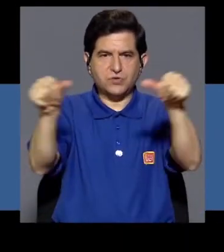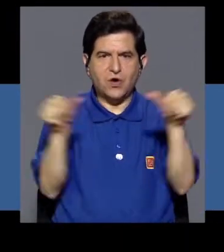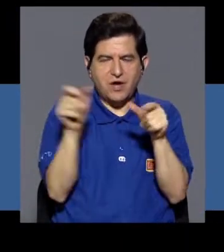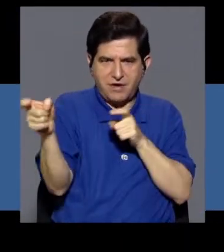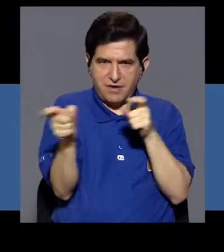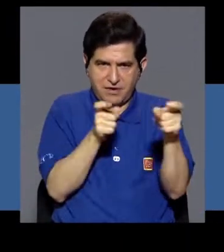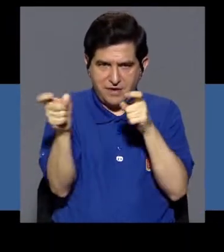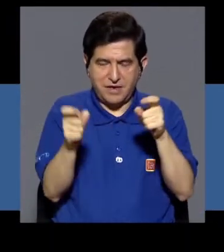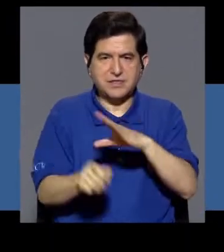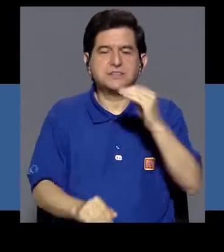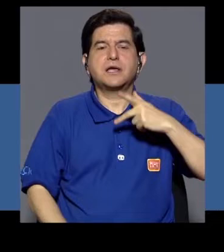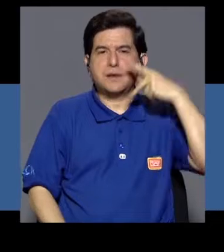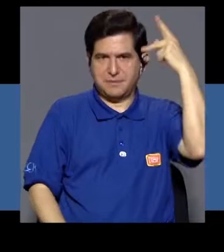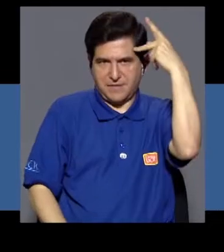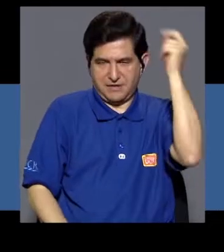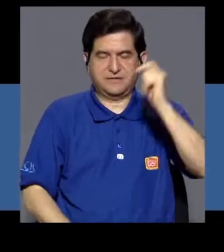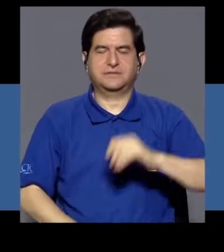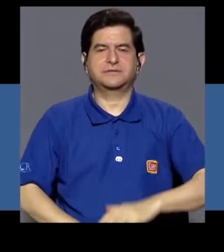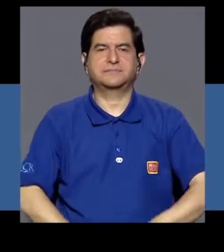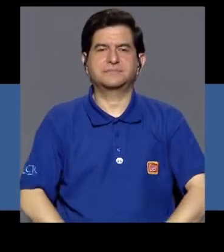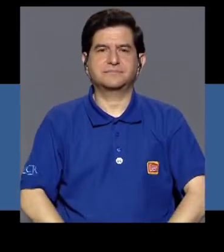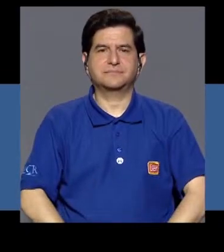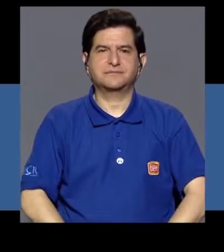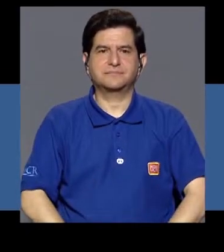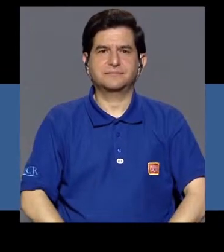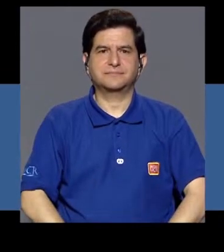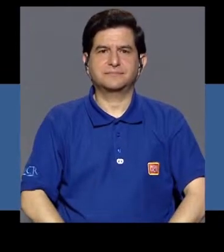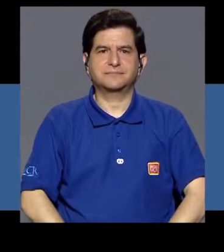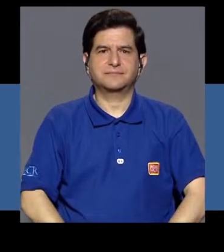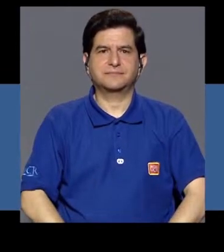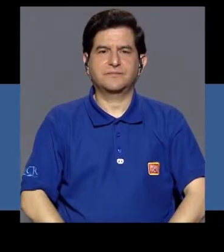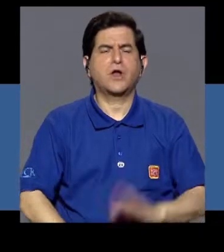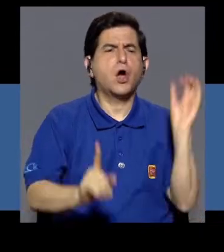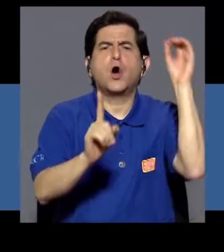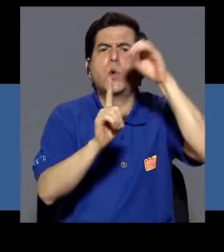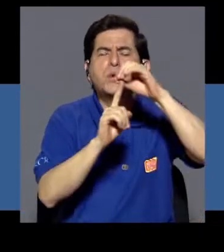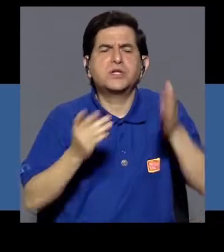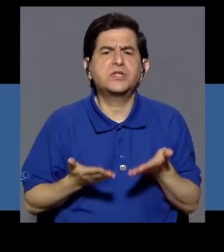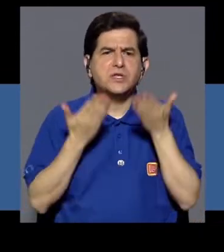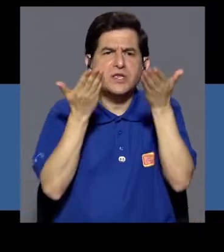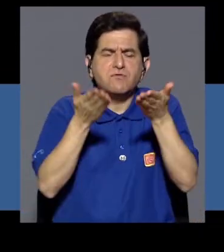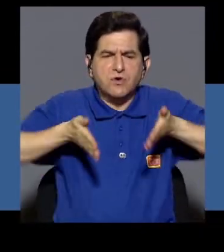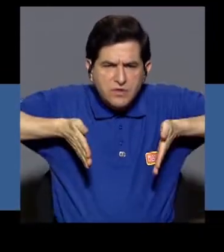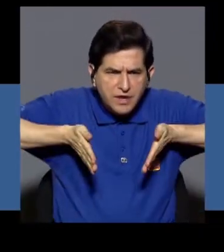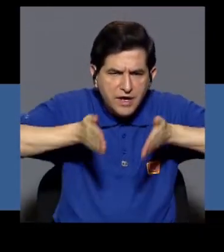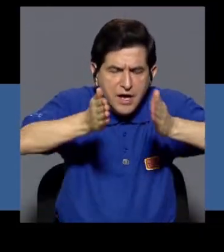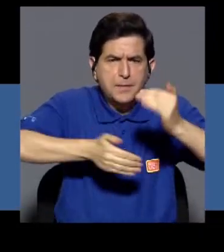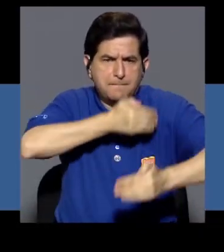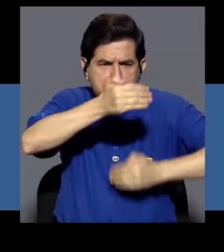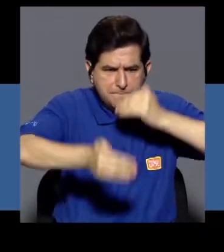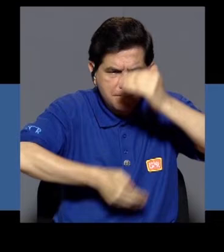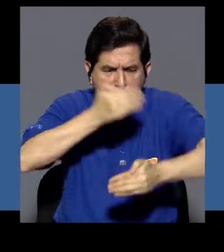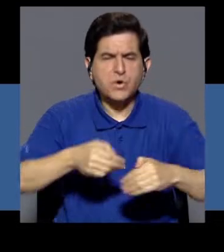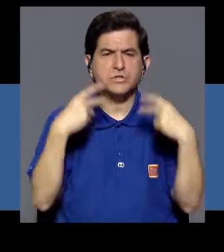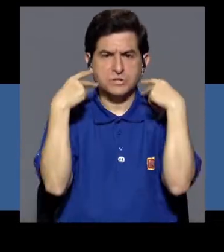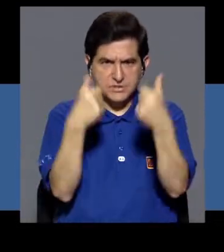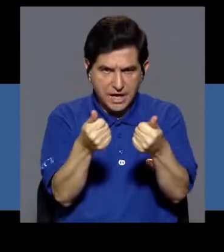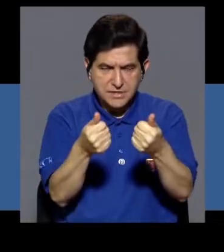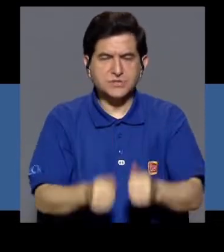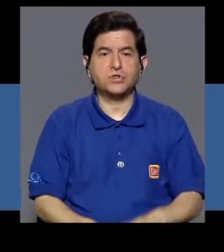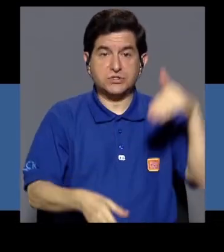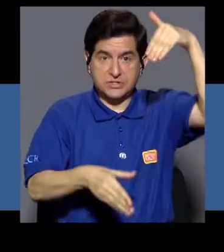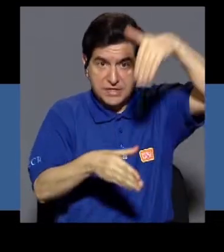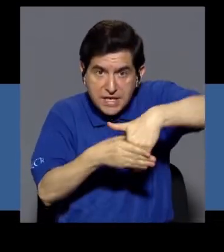y administrativo, estudiantes y padres y madres de familia. Su objetivo es brindar una ruta con los